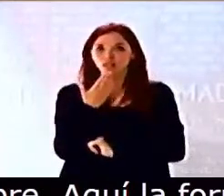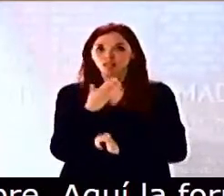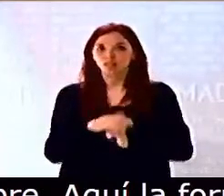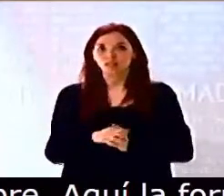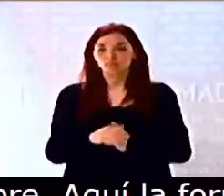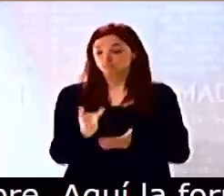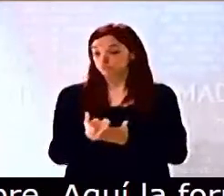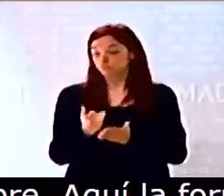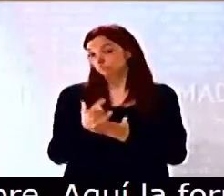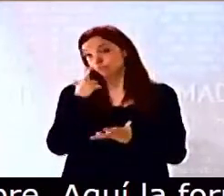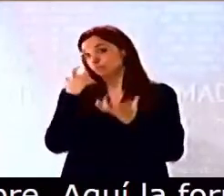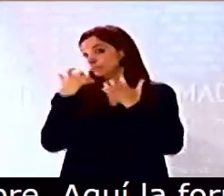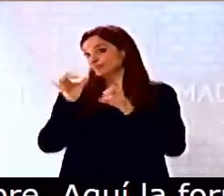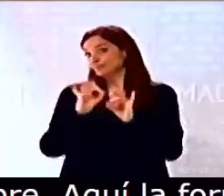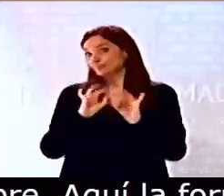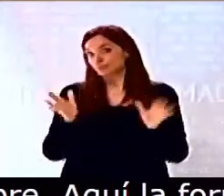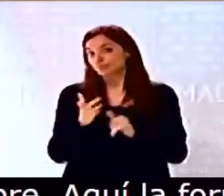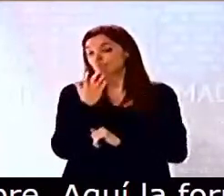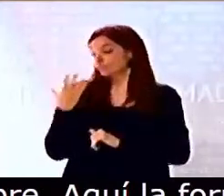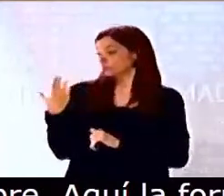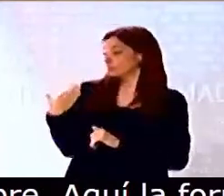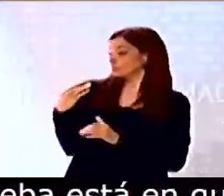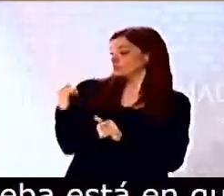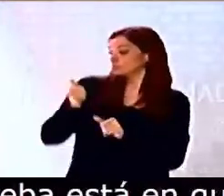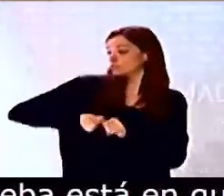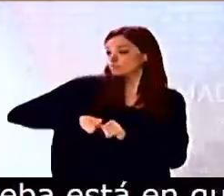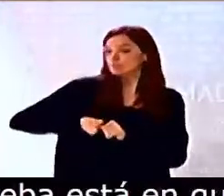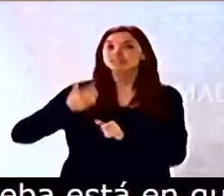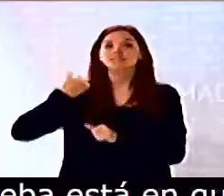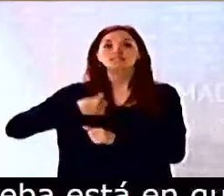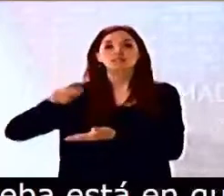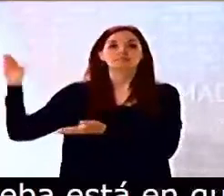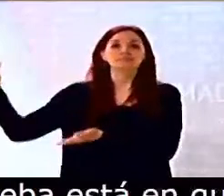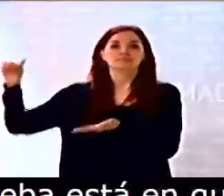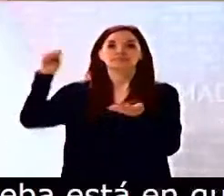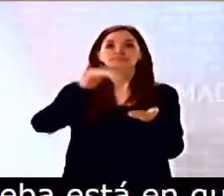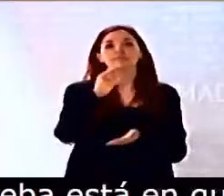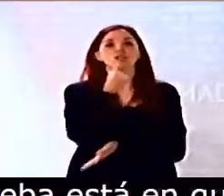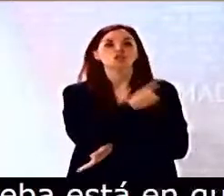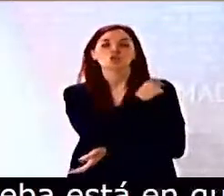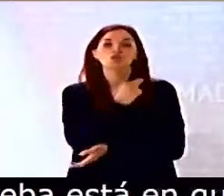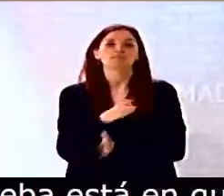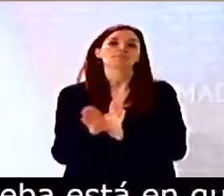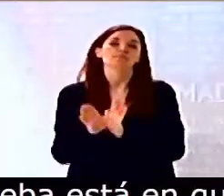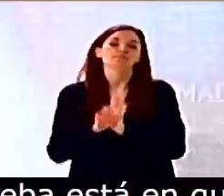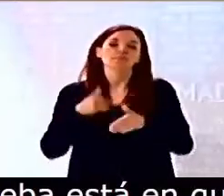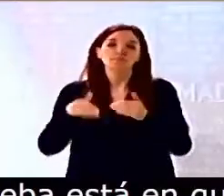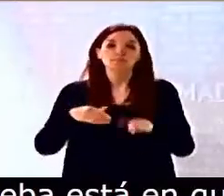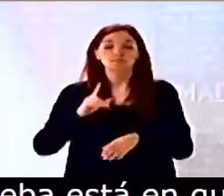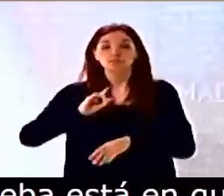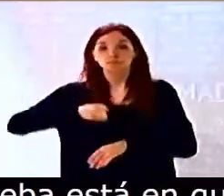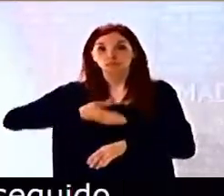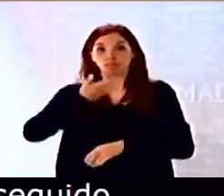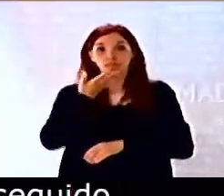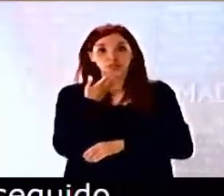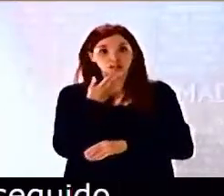últimos días, cuando han llegado dosis y hemos seguido vacunando por tramos de edad,